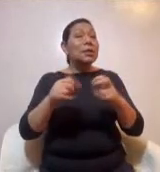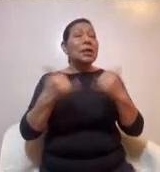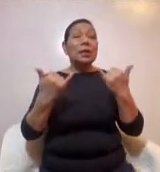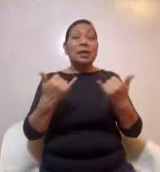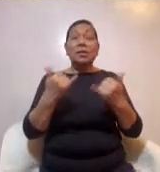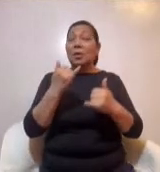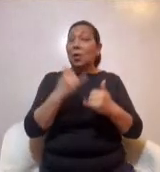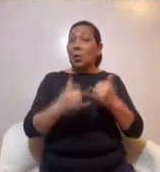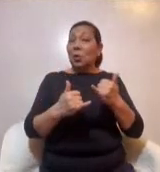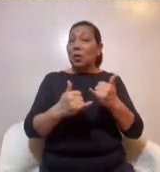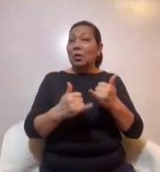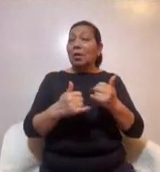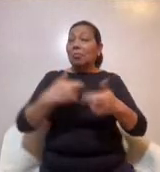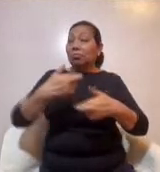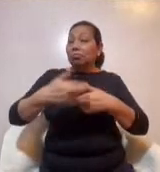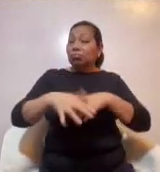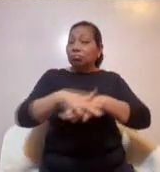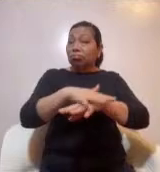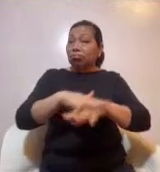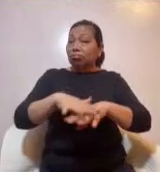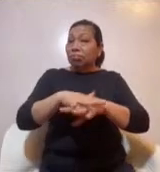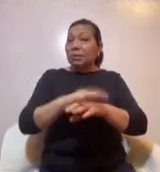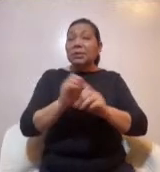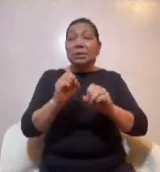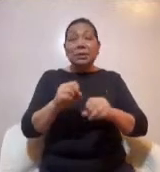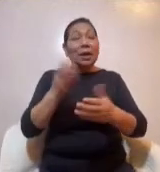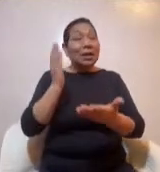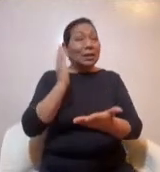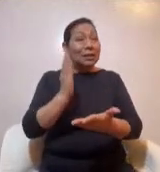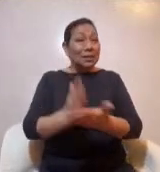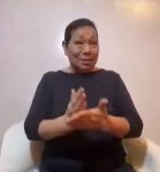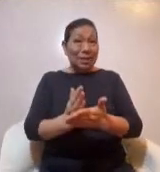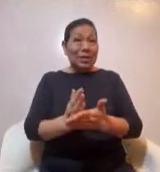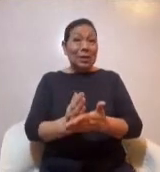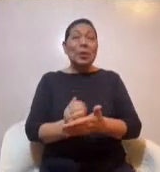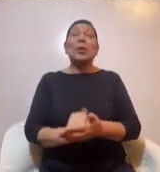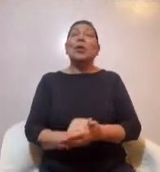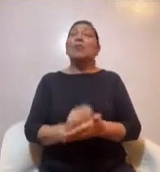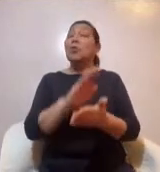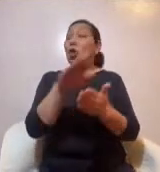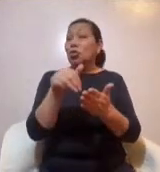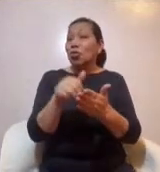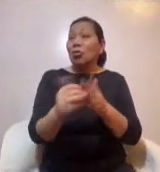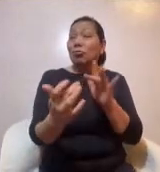analizado, ¿no? Y creo que este último, el hecho de que los procedimientos administrativos sancionatorios